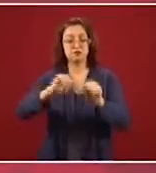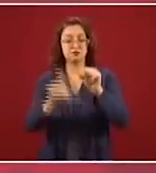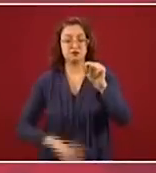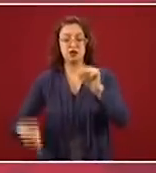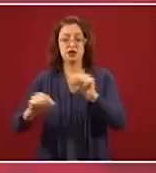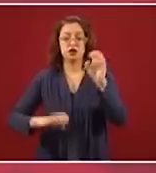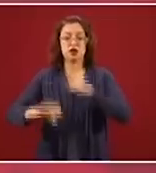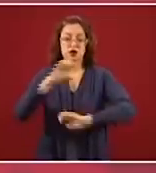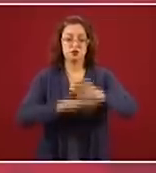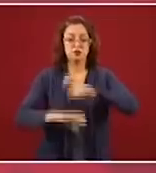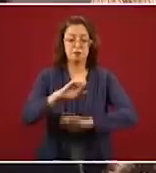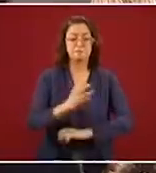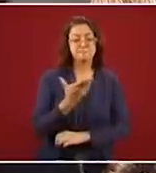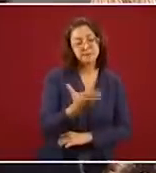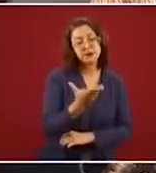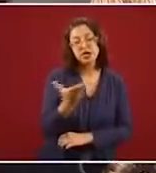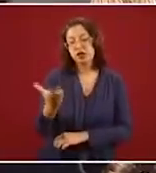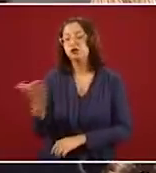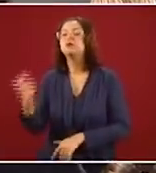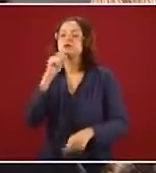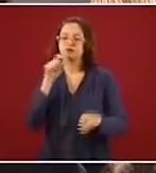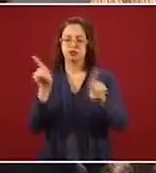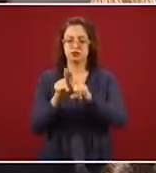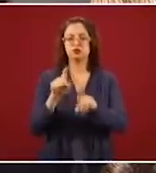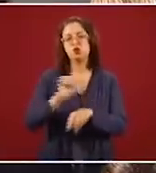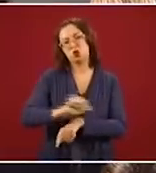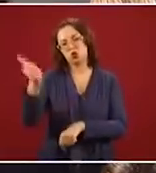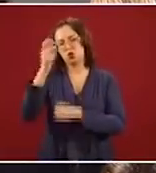las empresas extranjeras que